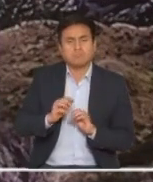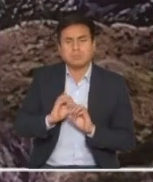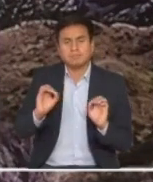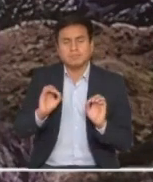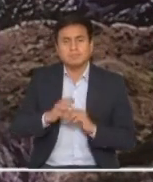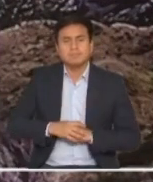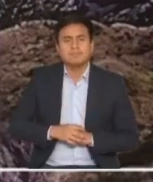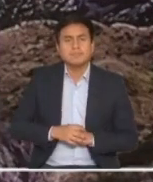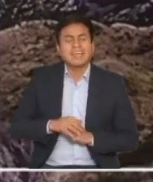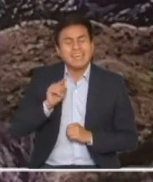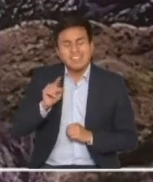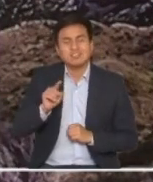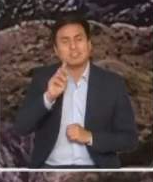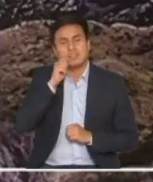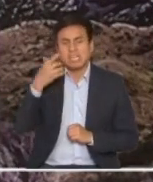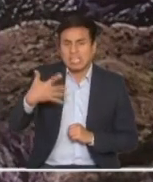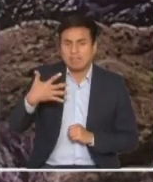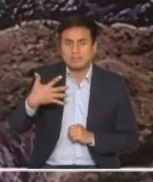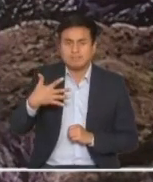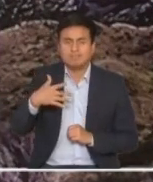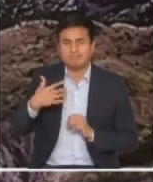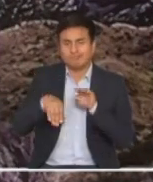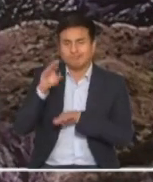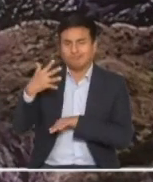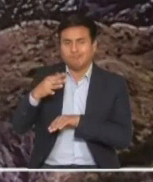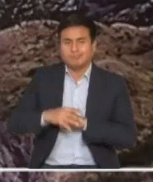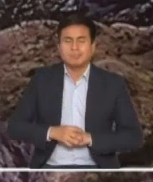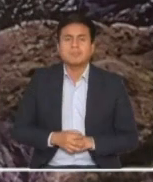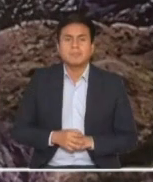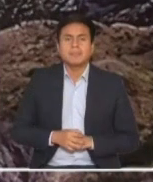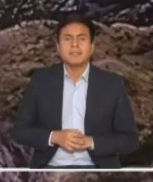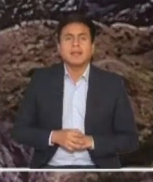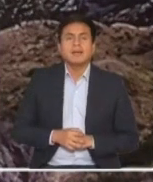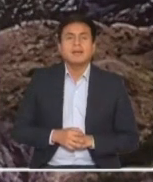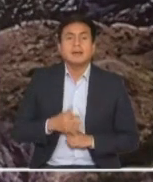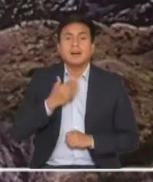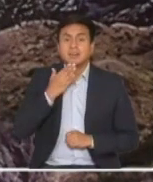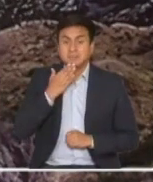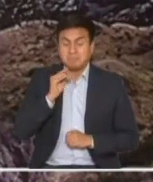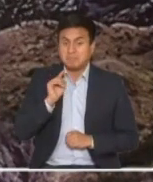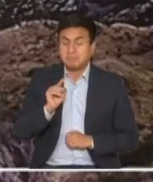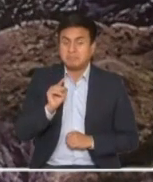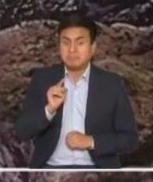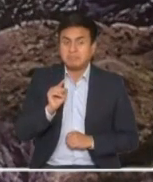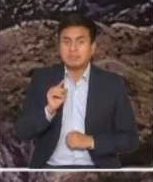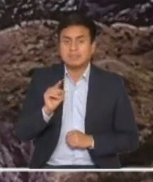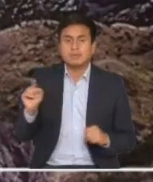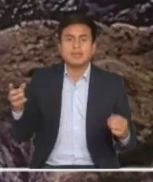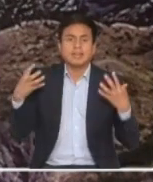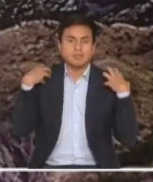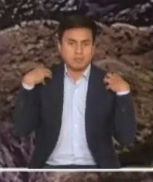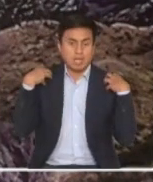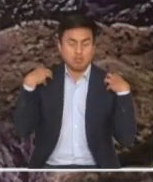hipótesis Entonces eso es es clave y fundamental eh Y por cierto que en el sentido de